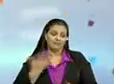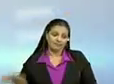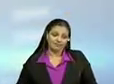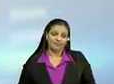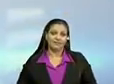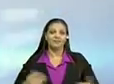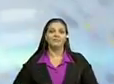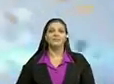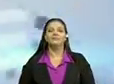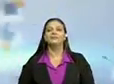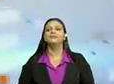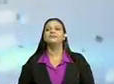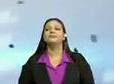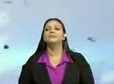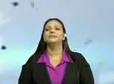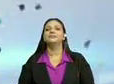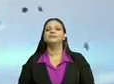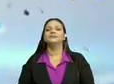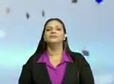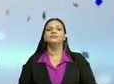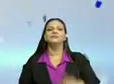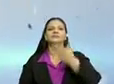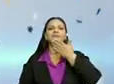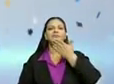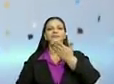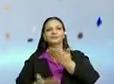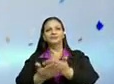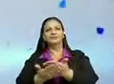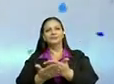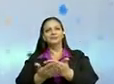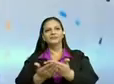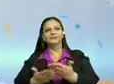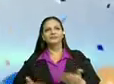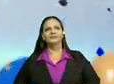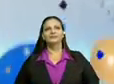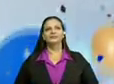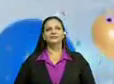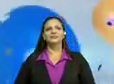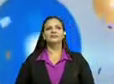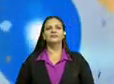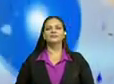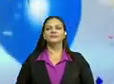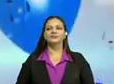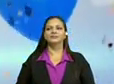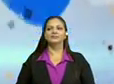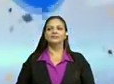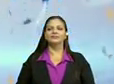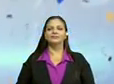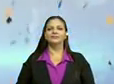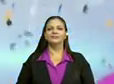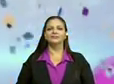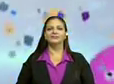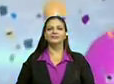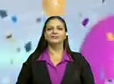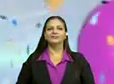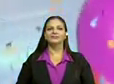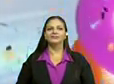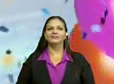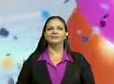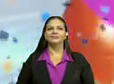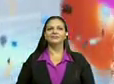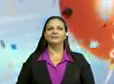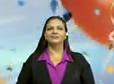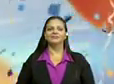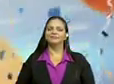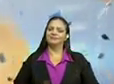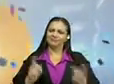sello. Muy bien, gracias, gracias. Viva. Ya pues cámbiala, la gente va a decir que solamente estoy mandando a la mía.